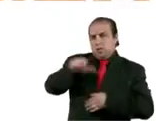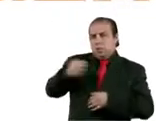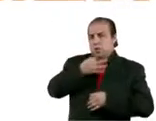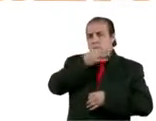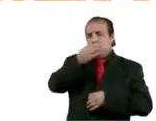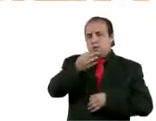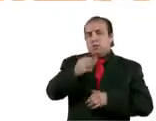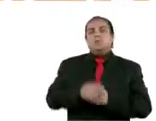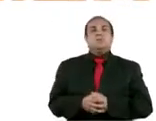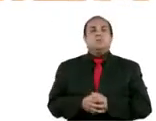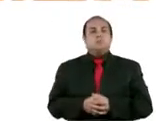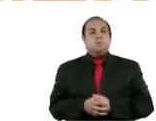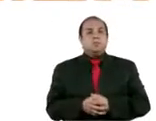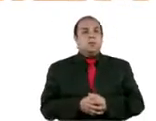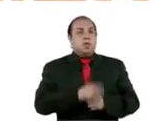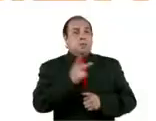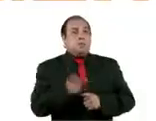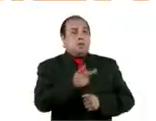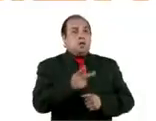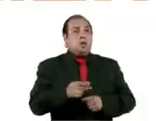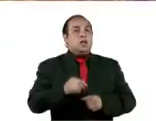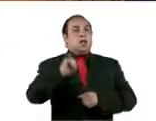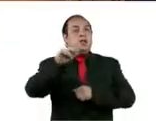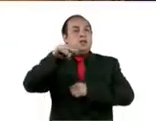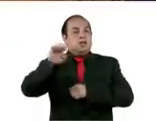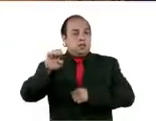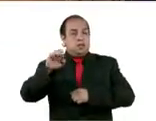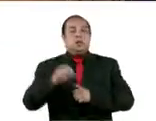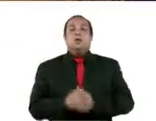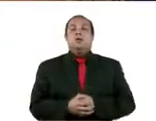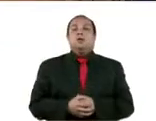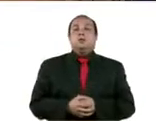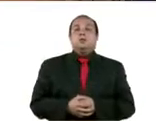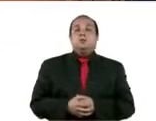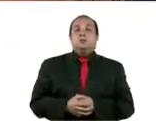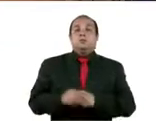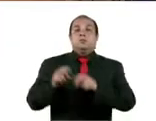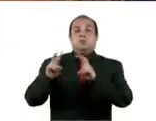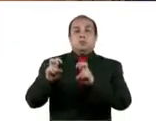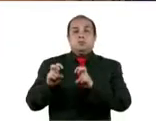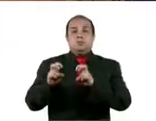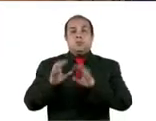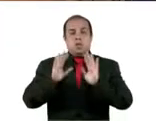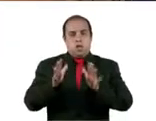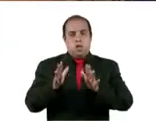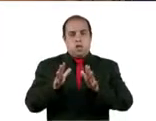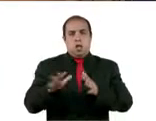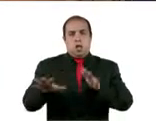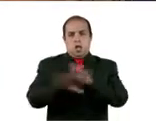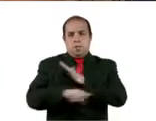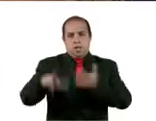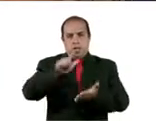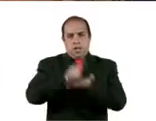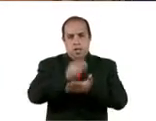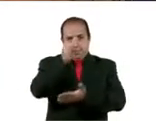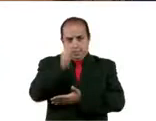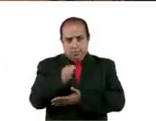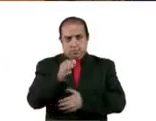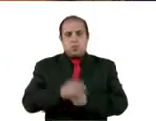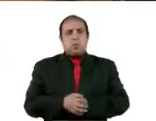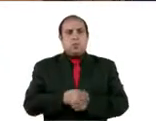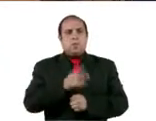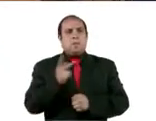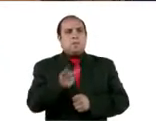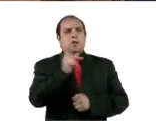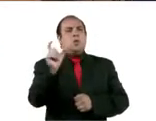Okay. Doctora, preguntarle ahora sobre el Instituto Electoral. Los consejeros, pues, esta reforma ya se aprobó. Ya, la primera pregunta es, ¿cuándo